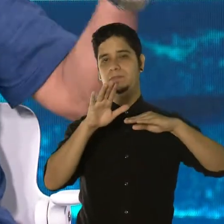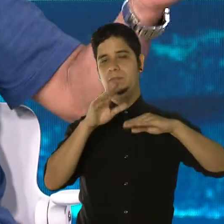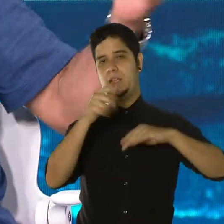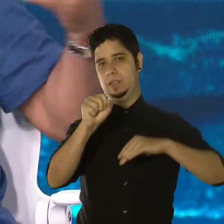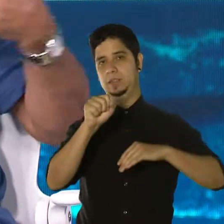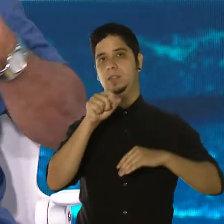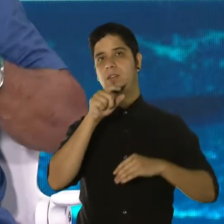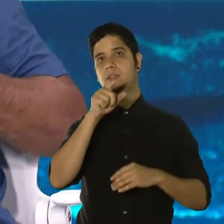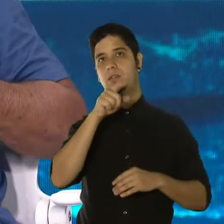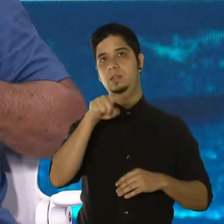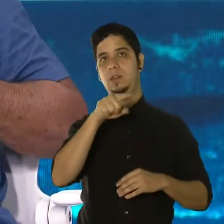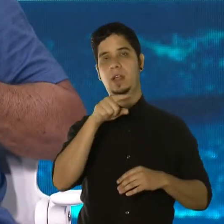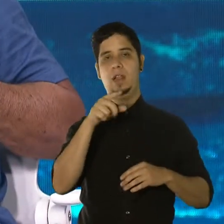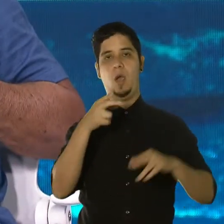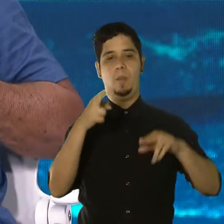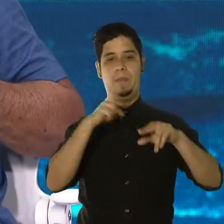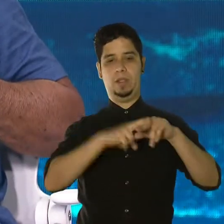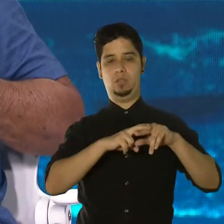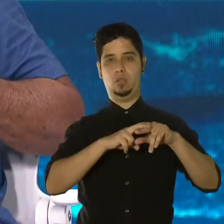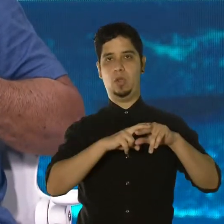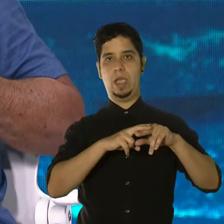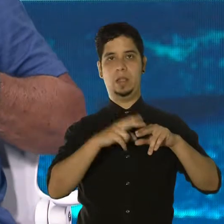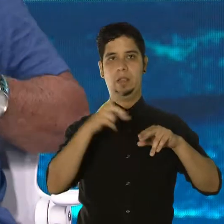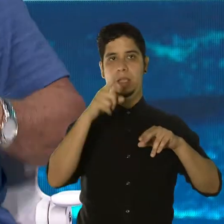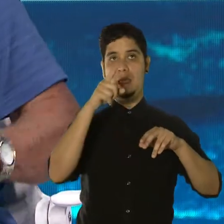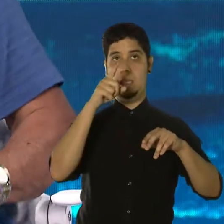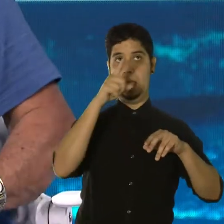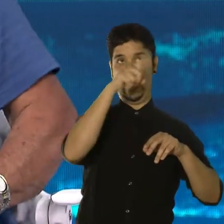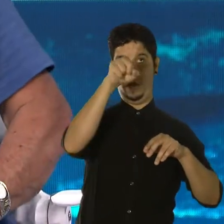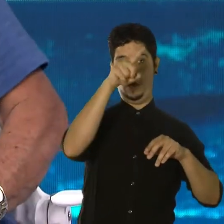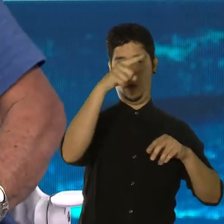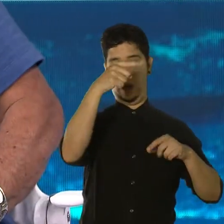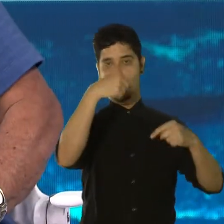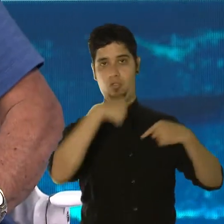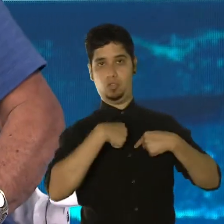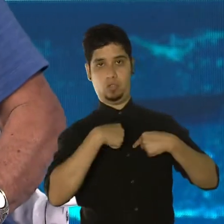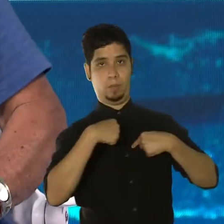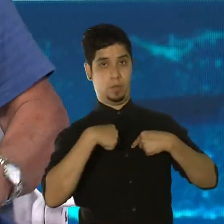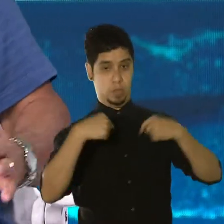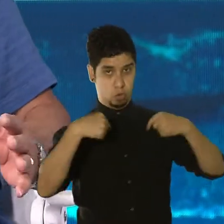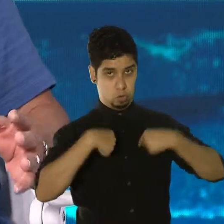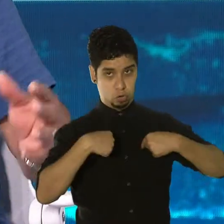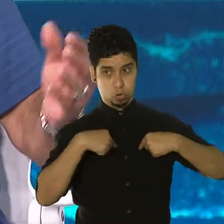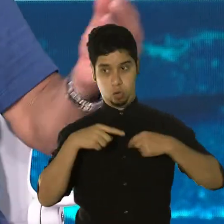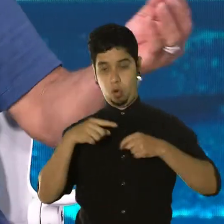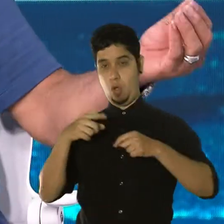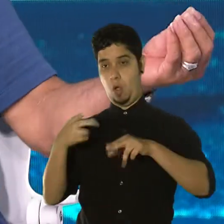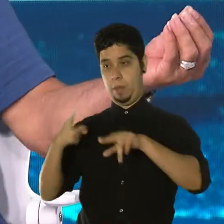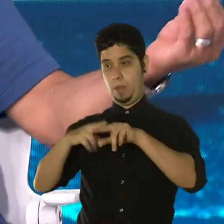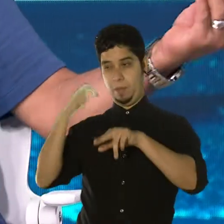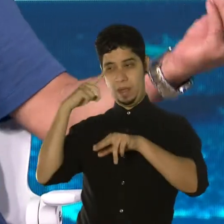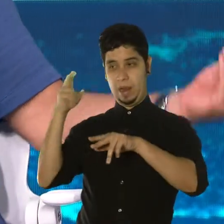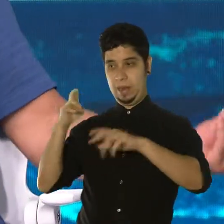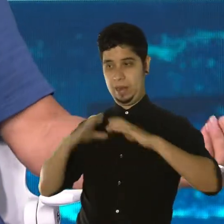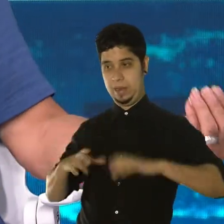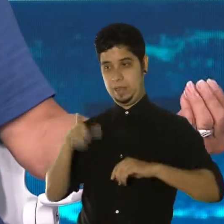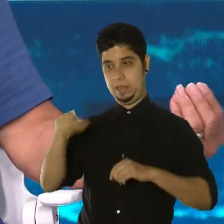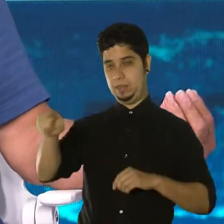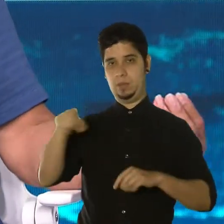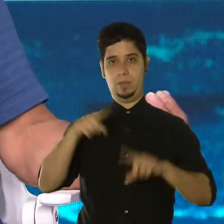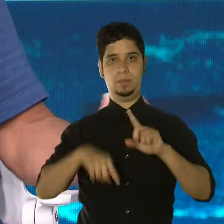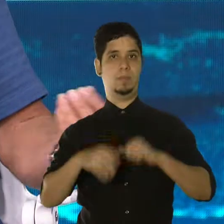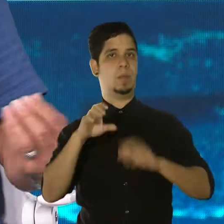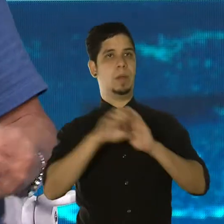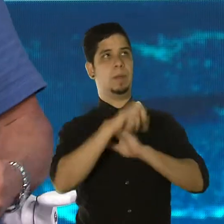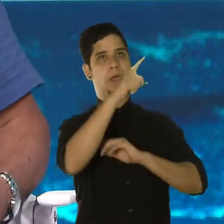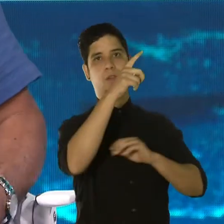es de ellos hacia nosotros. Pero de nosotros hacia el público No, porque si nos aumentan